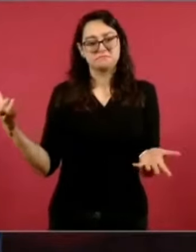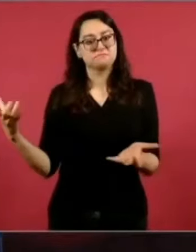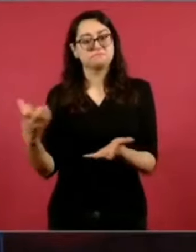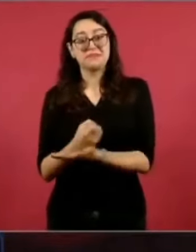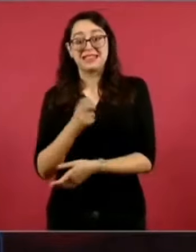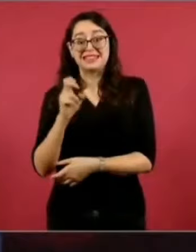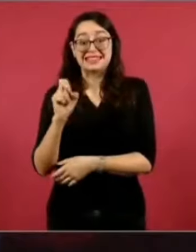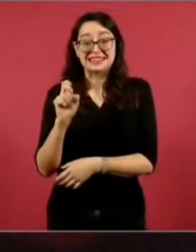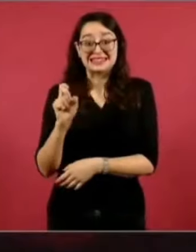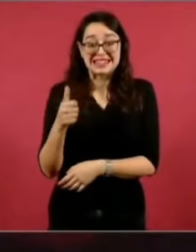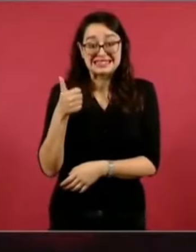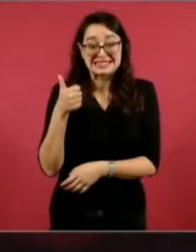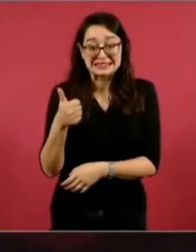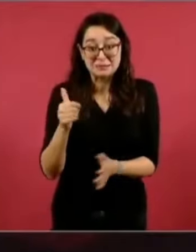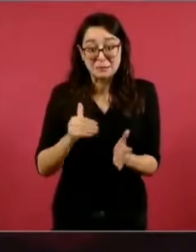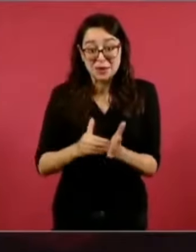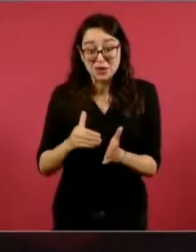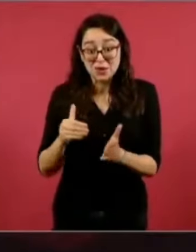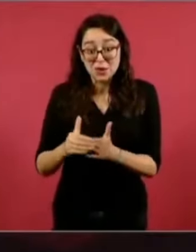36 millones de votos